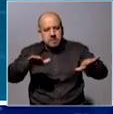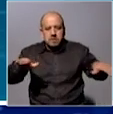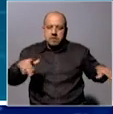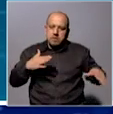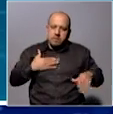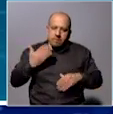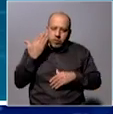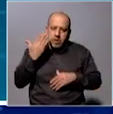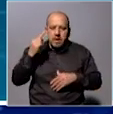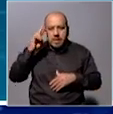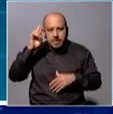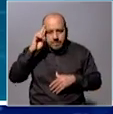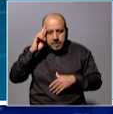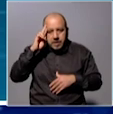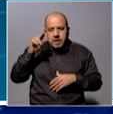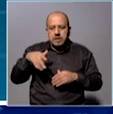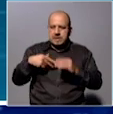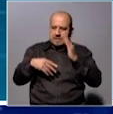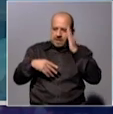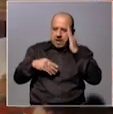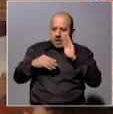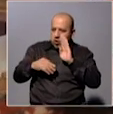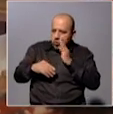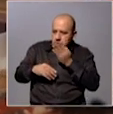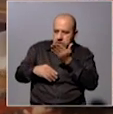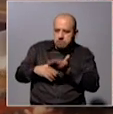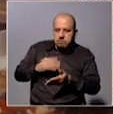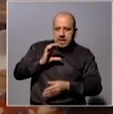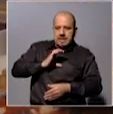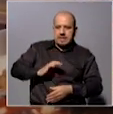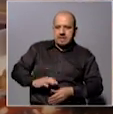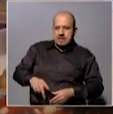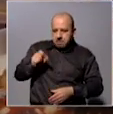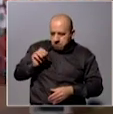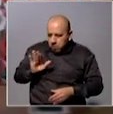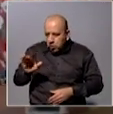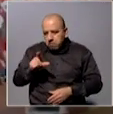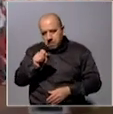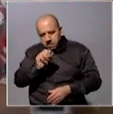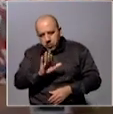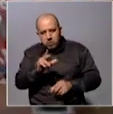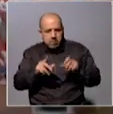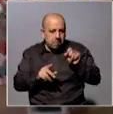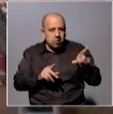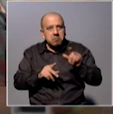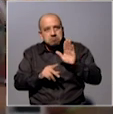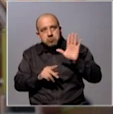Valorar, respetar y conocer las características por ahí particulares de cada